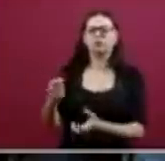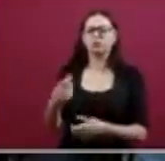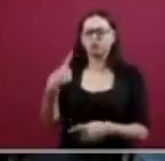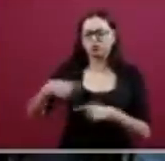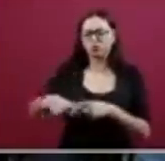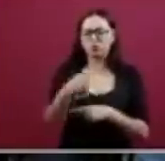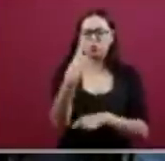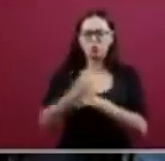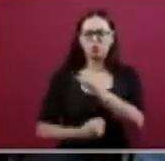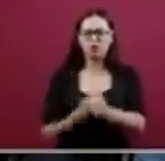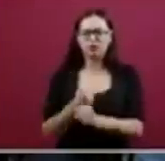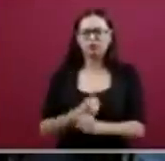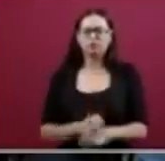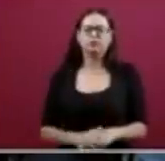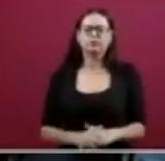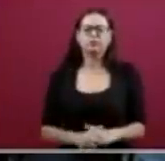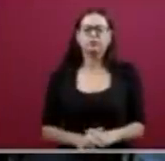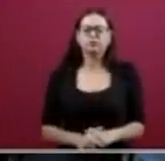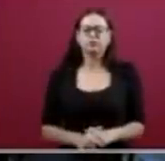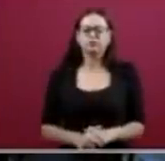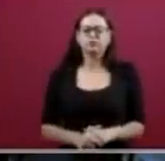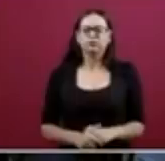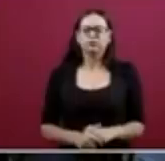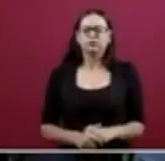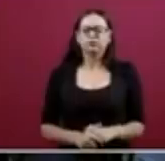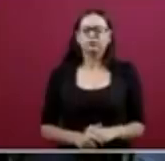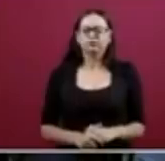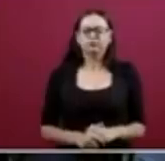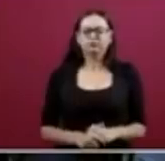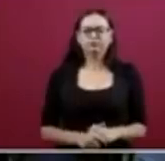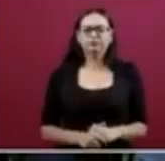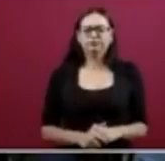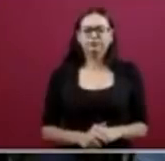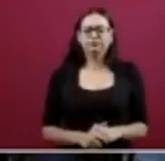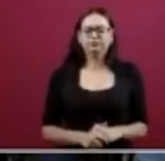año. Gracias. Bueno,